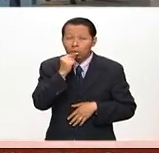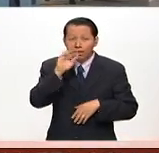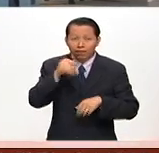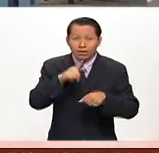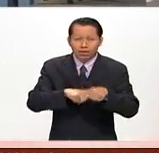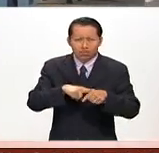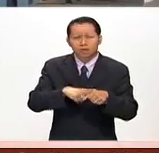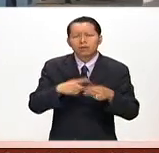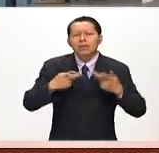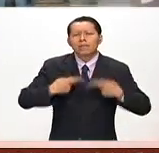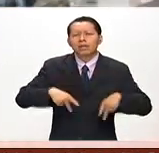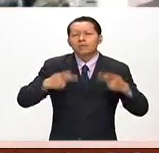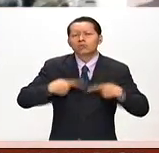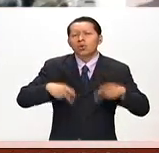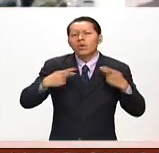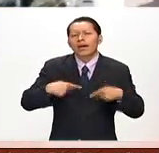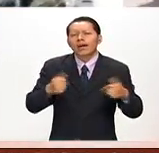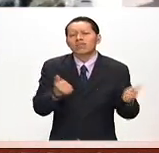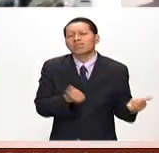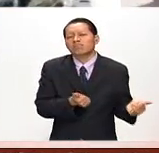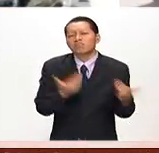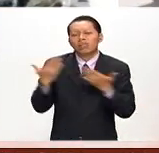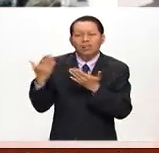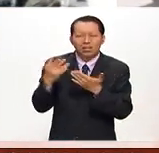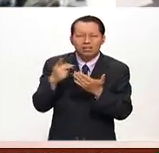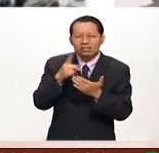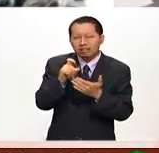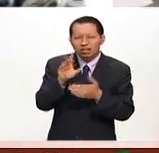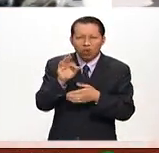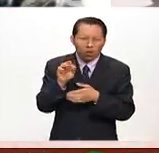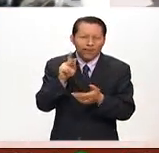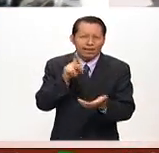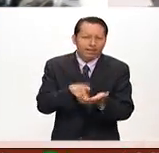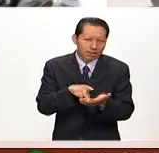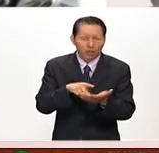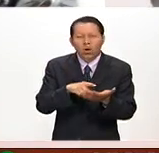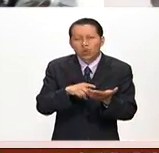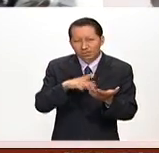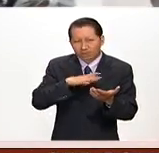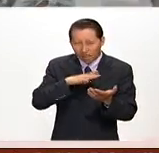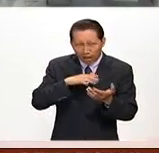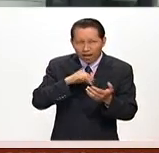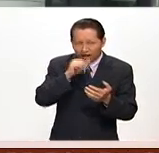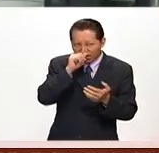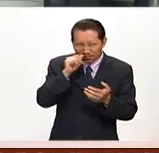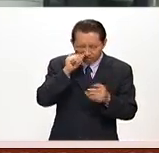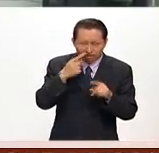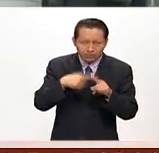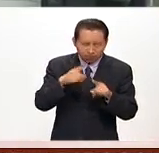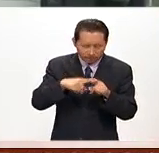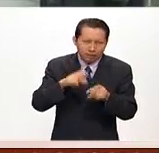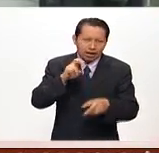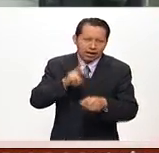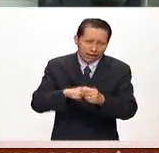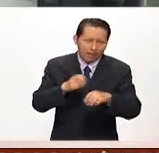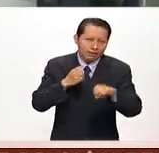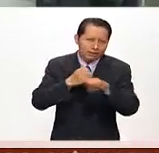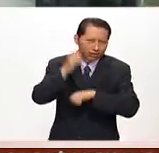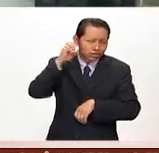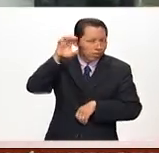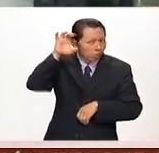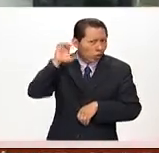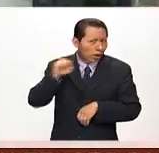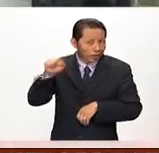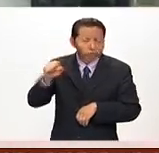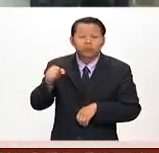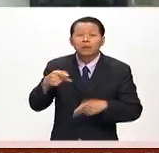detuvieron a una persona que transportaba más de 140 kilos de droga sintética en las inmediaciones del estado de Morelos. Al parecer, este